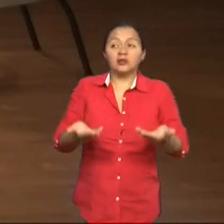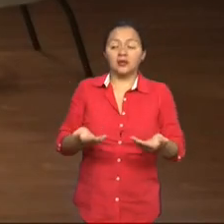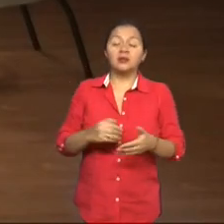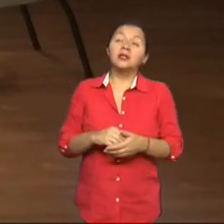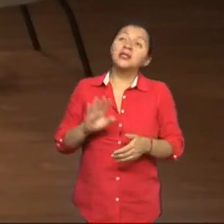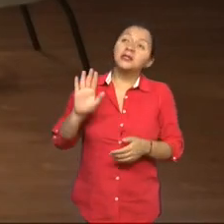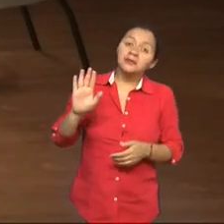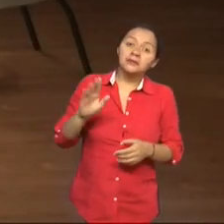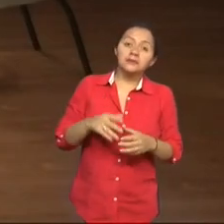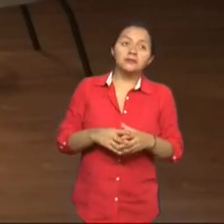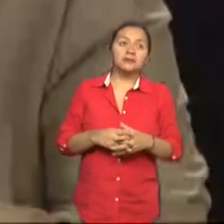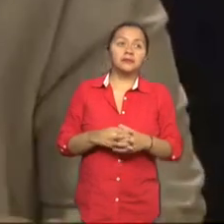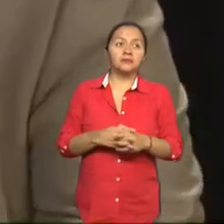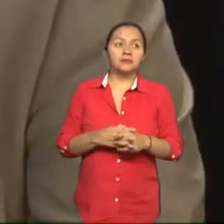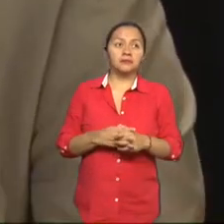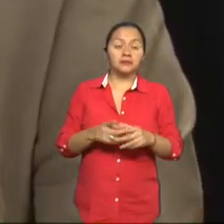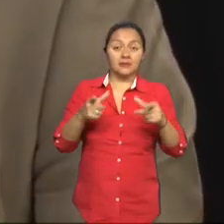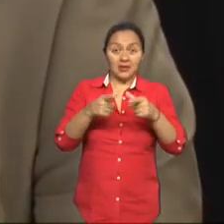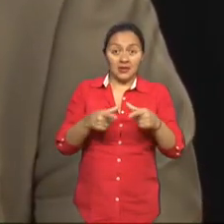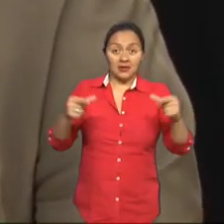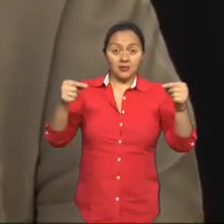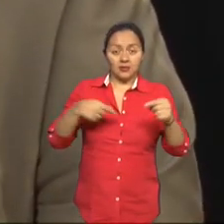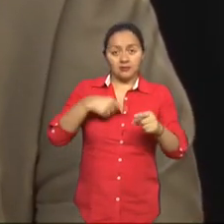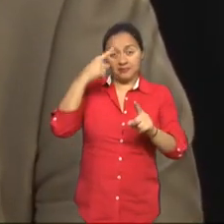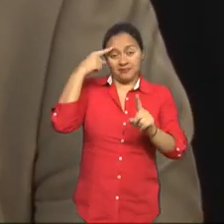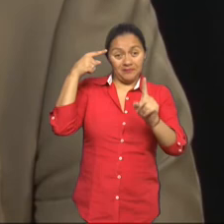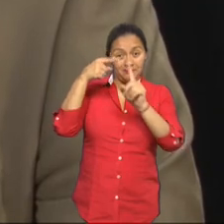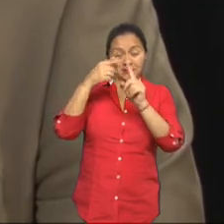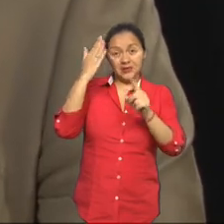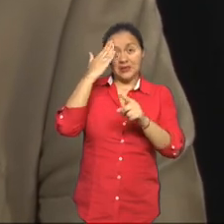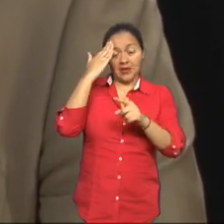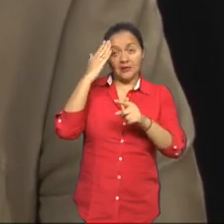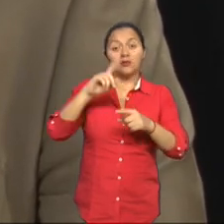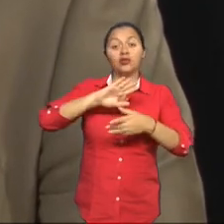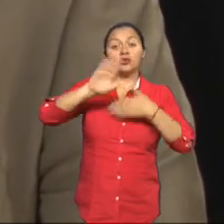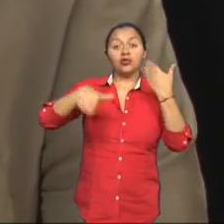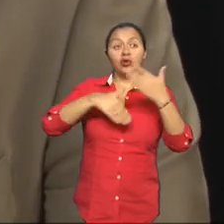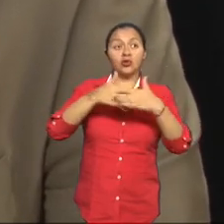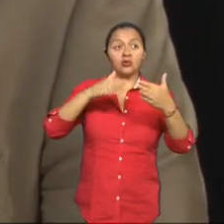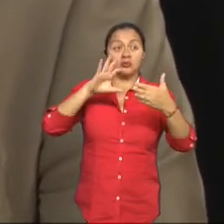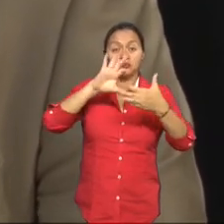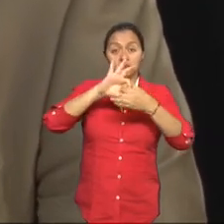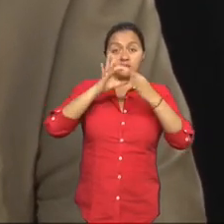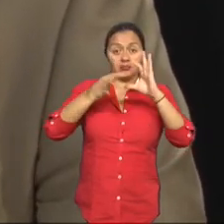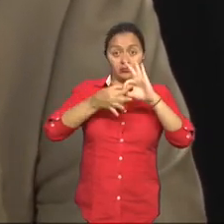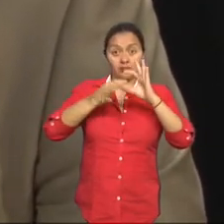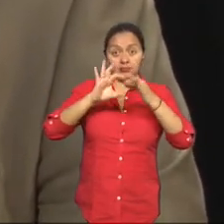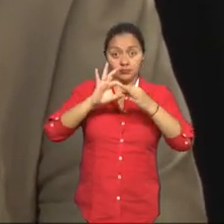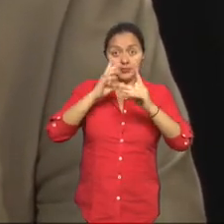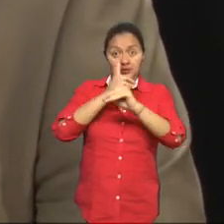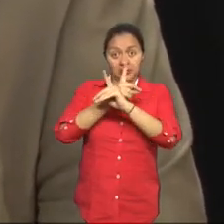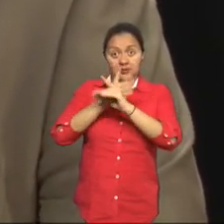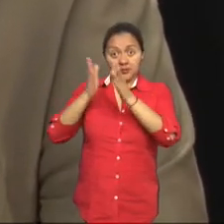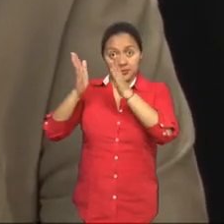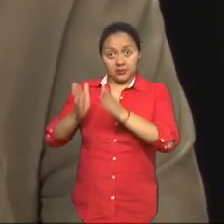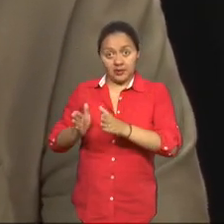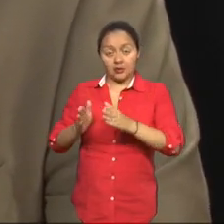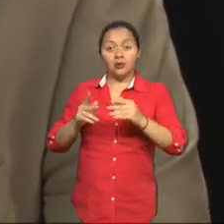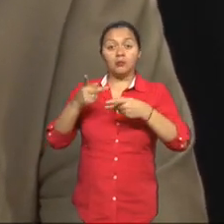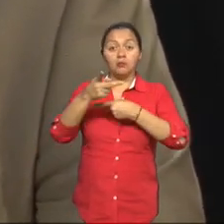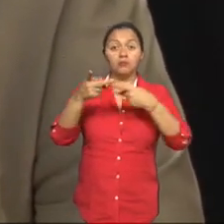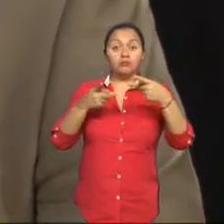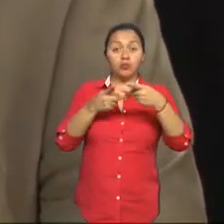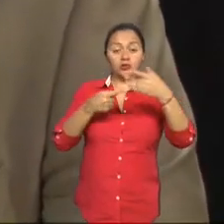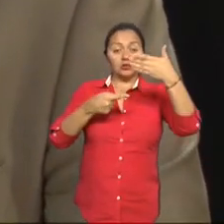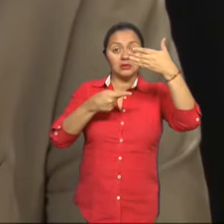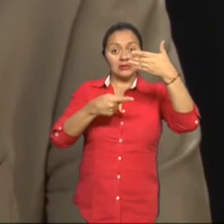2020, reto? Que sepan ustedes que en los Paralímpicos nuestros chicos deportistas se pusieron en el puesto 6 y 8 en el mundo.